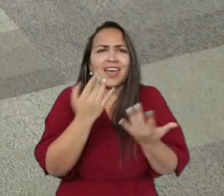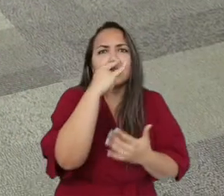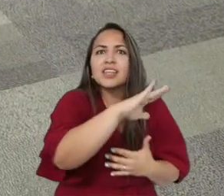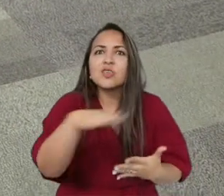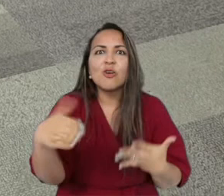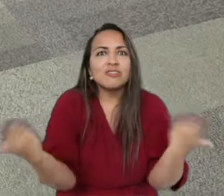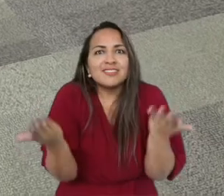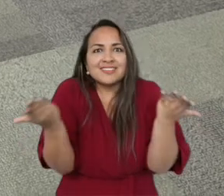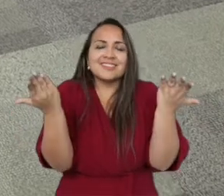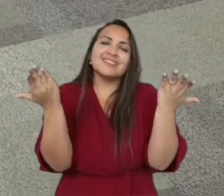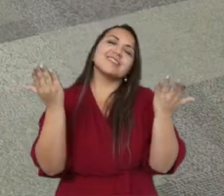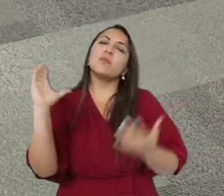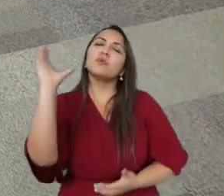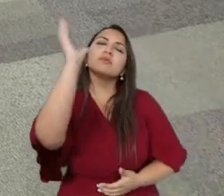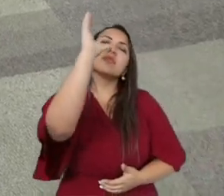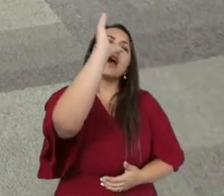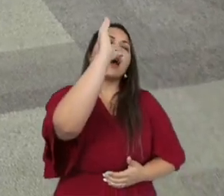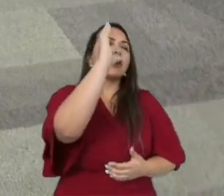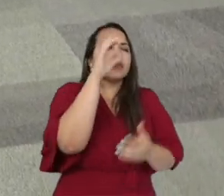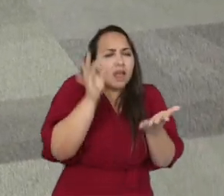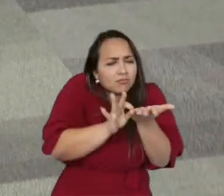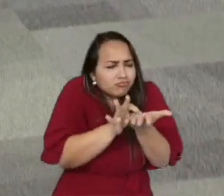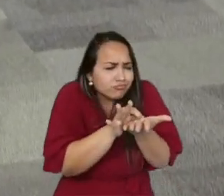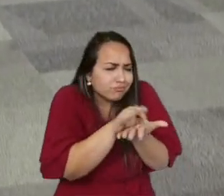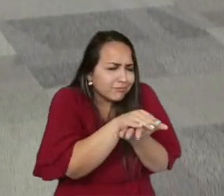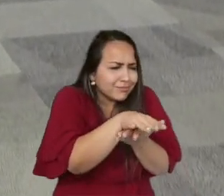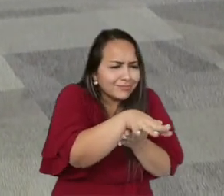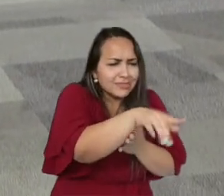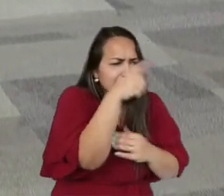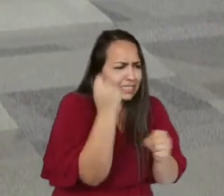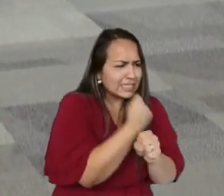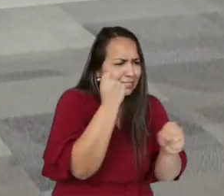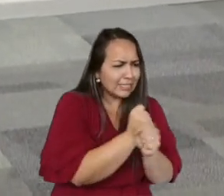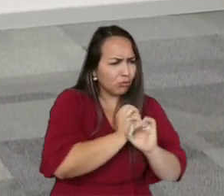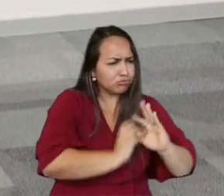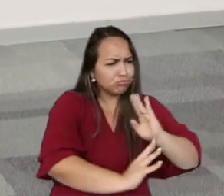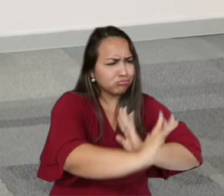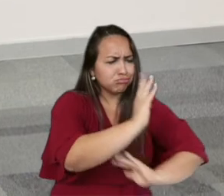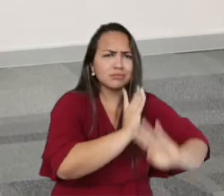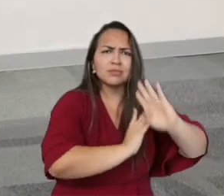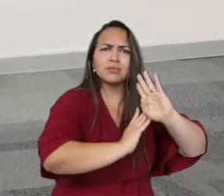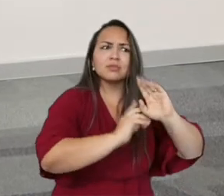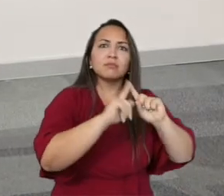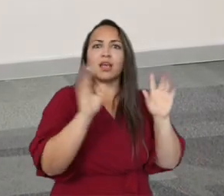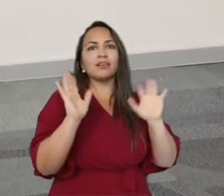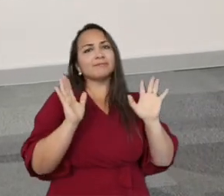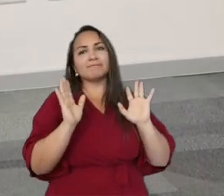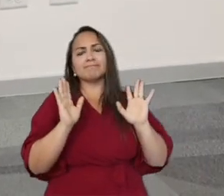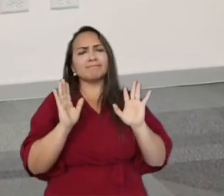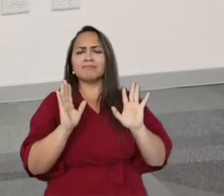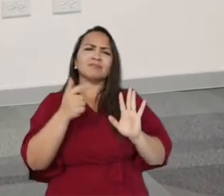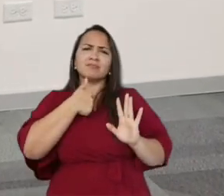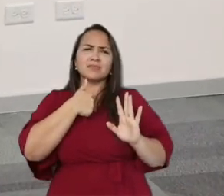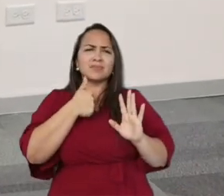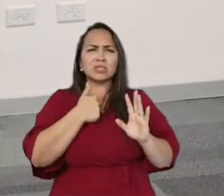niños? Buscar las hormigas que tanto trabajan, pero no,